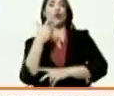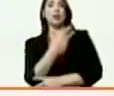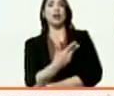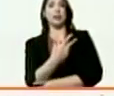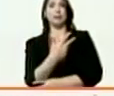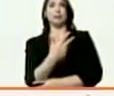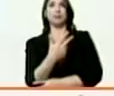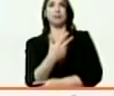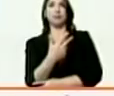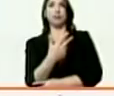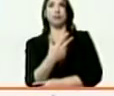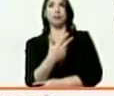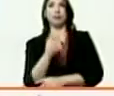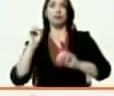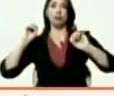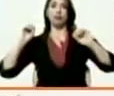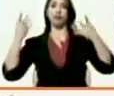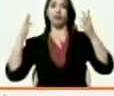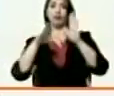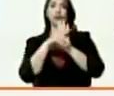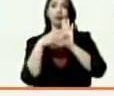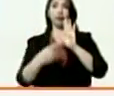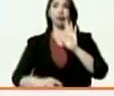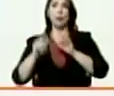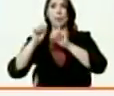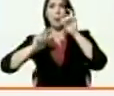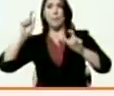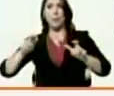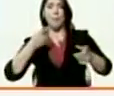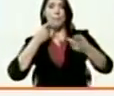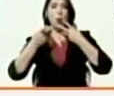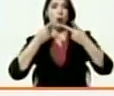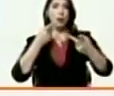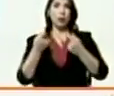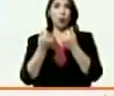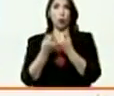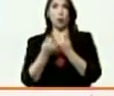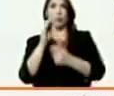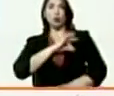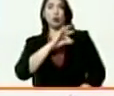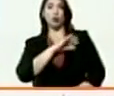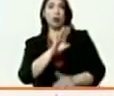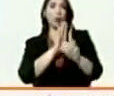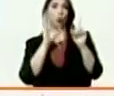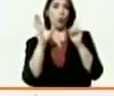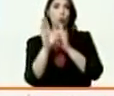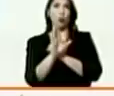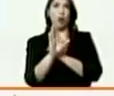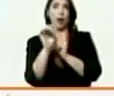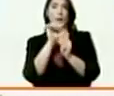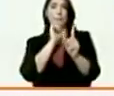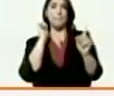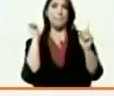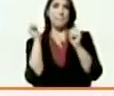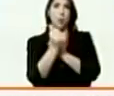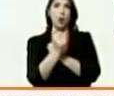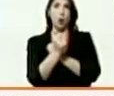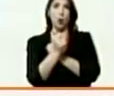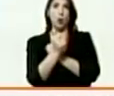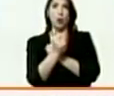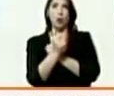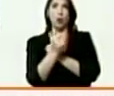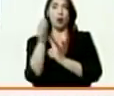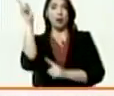nos reivindica los derechos civiles, políticos, económicos, sociales, culturales, ambientales